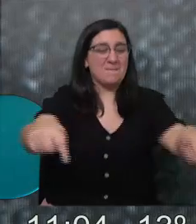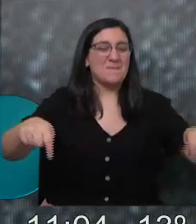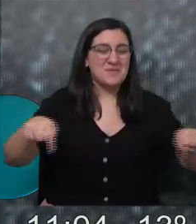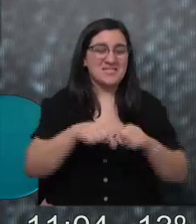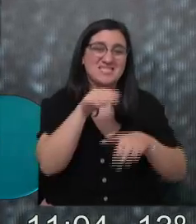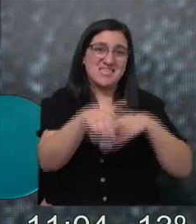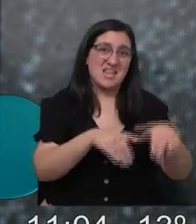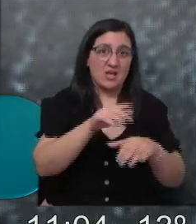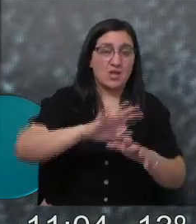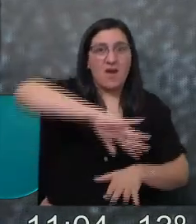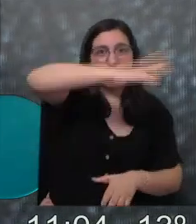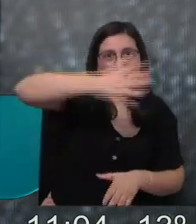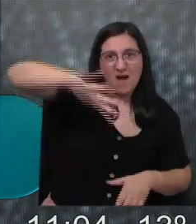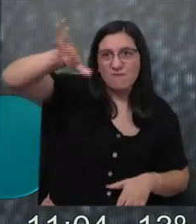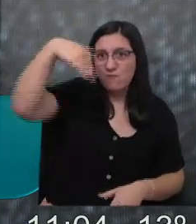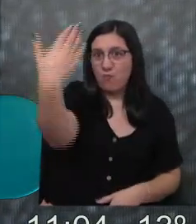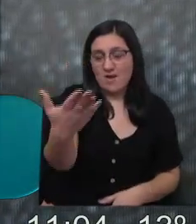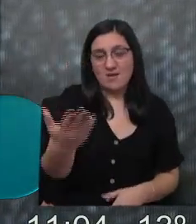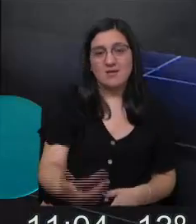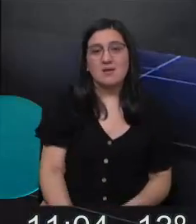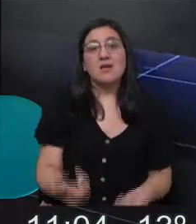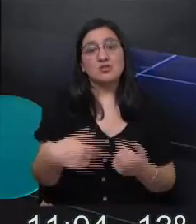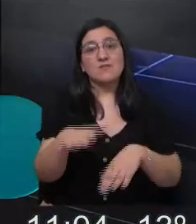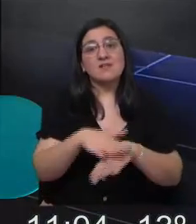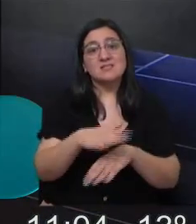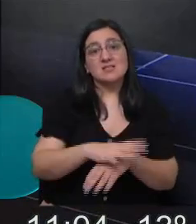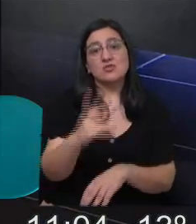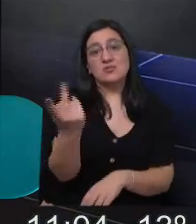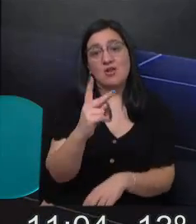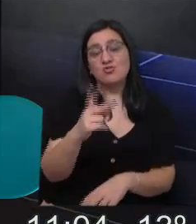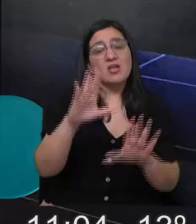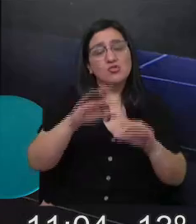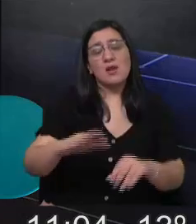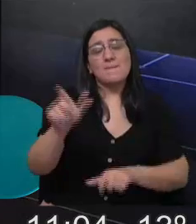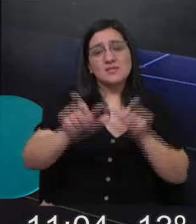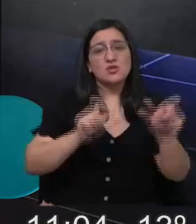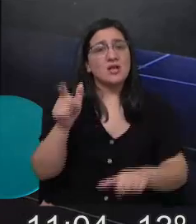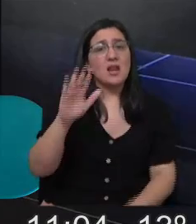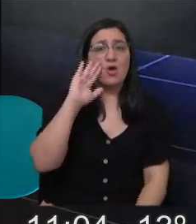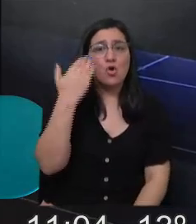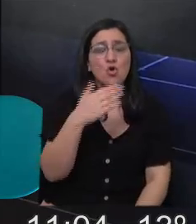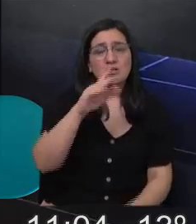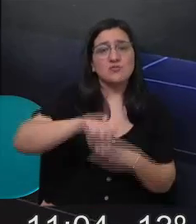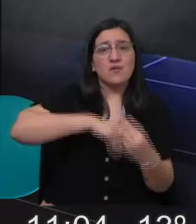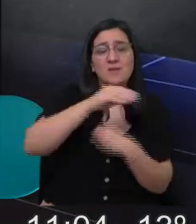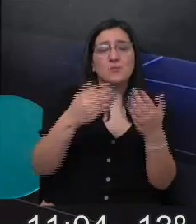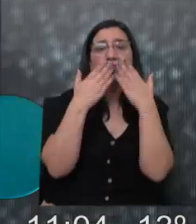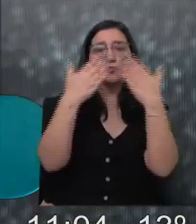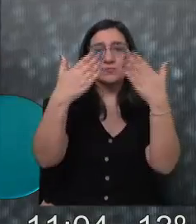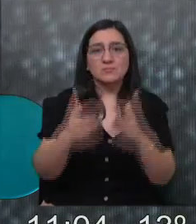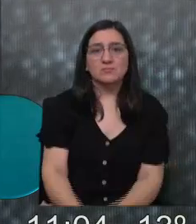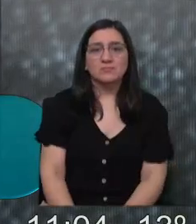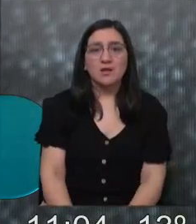disciplina. Así que bueno, no solo a Margarita, sino también a Ana María y a toda la gente que las conozca y a sus familiares, les mandamos un beso muy